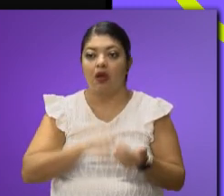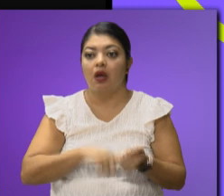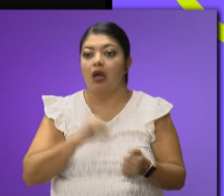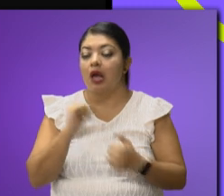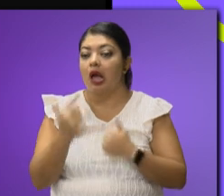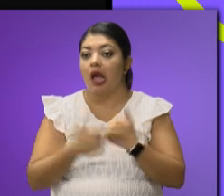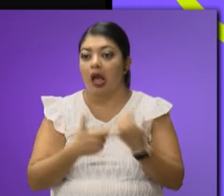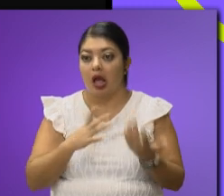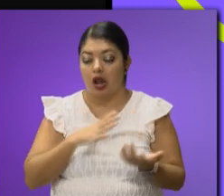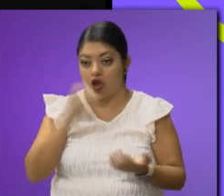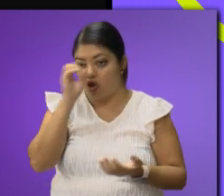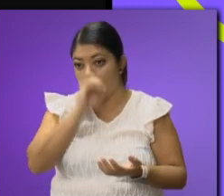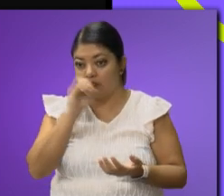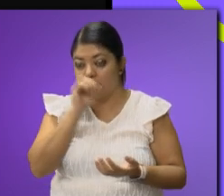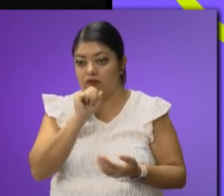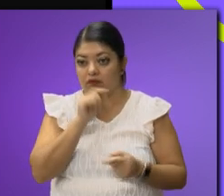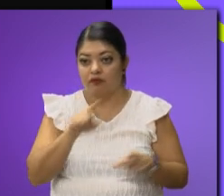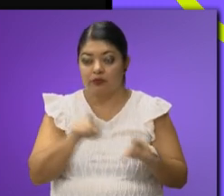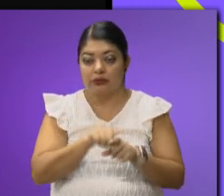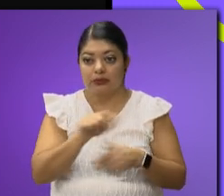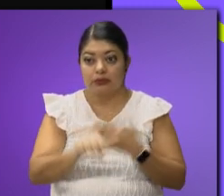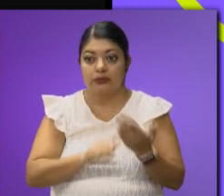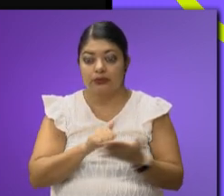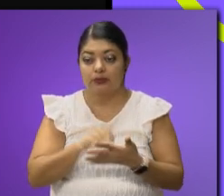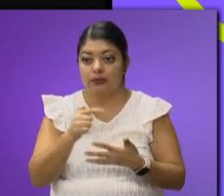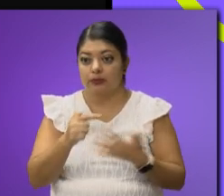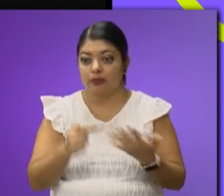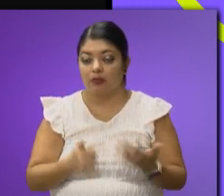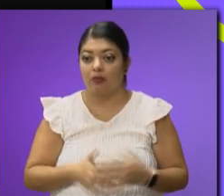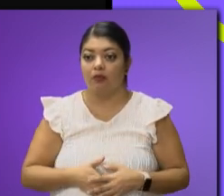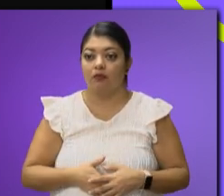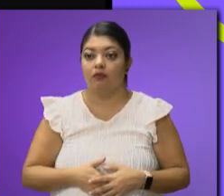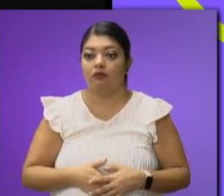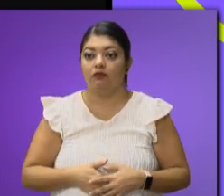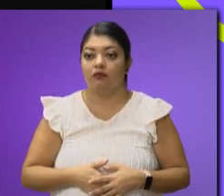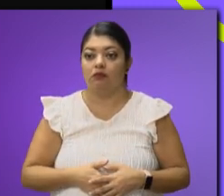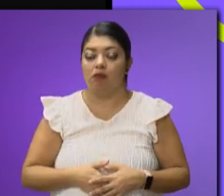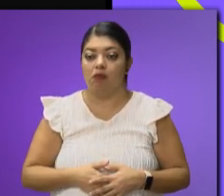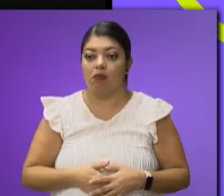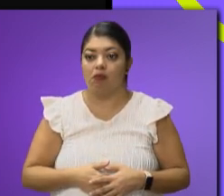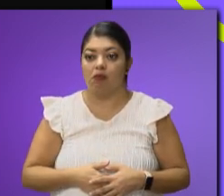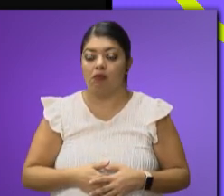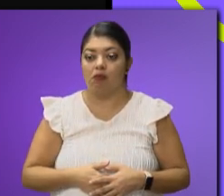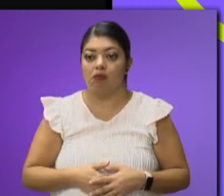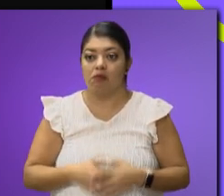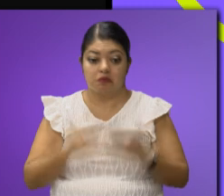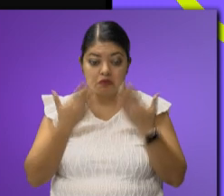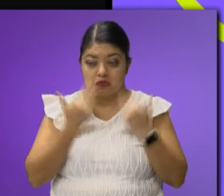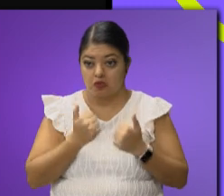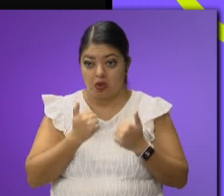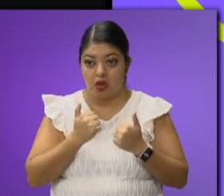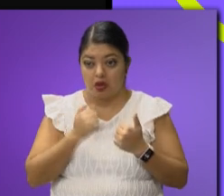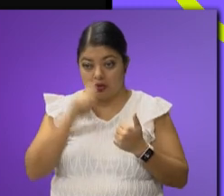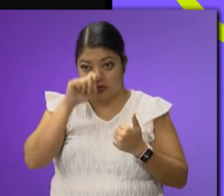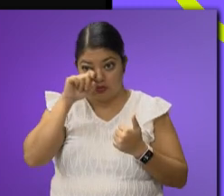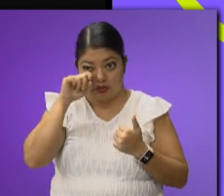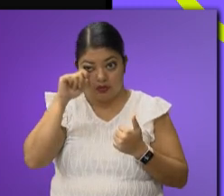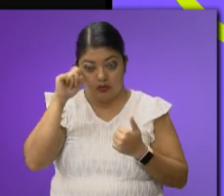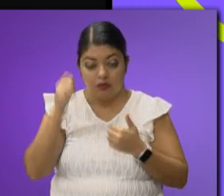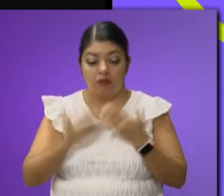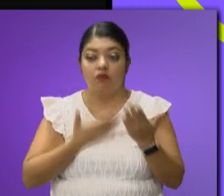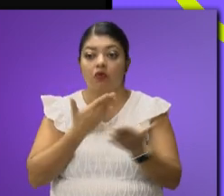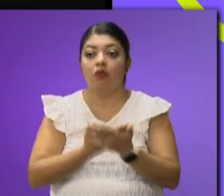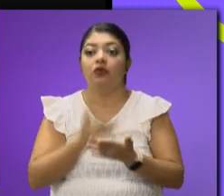alguna observación al contenido de las mismas. No existiendo ninguna